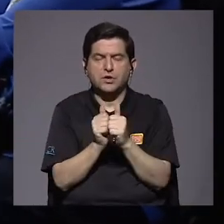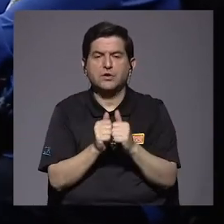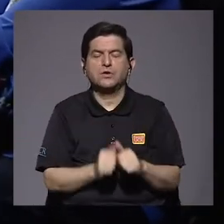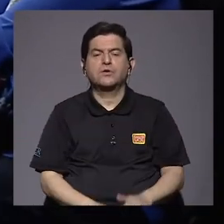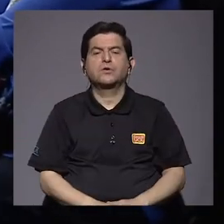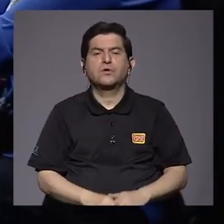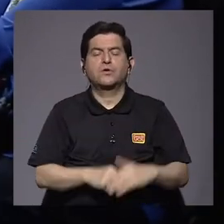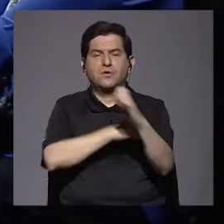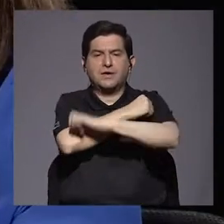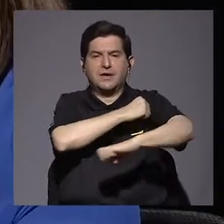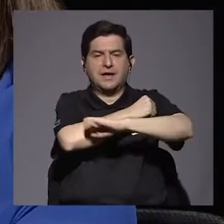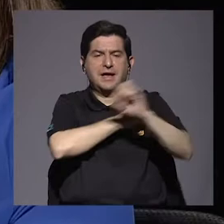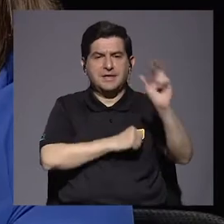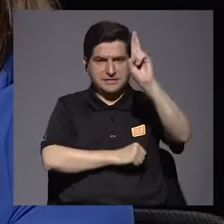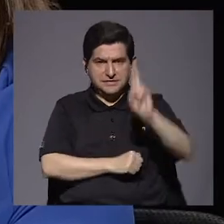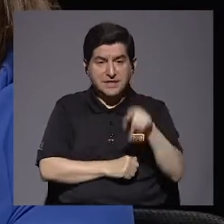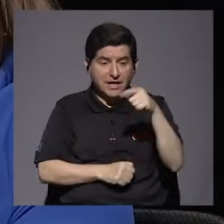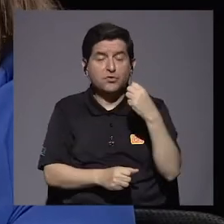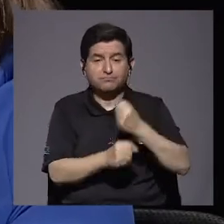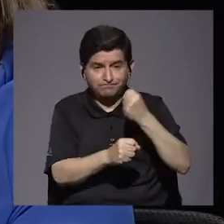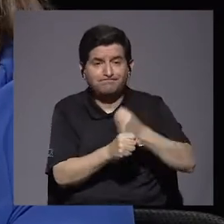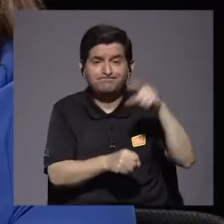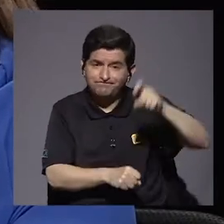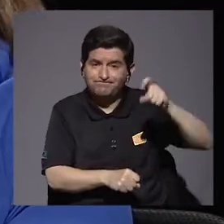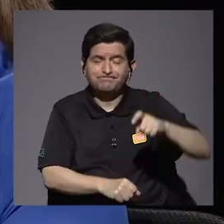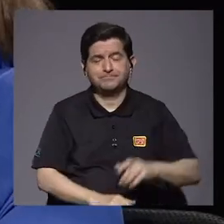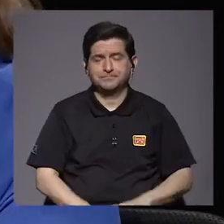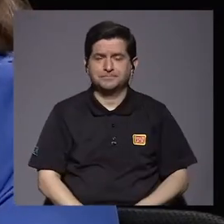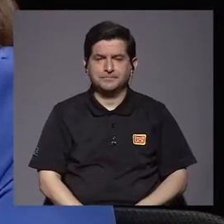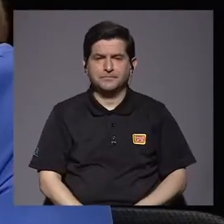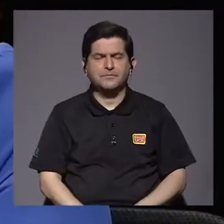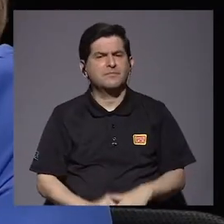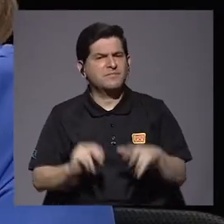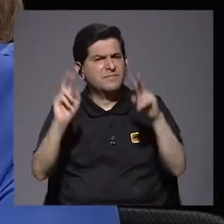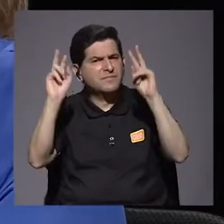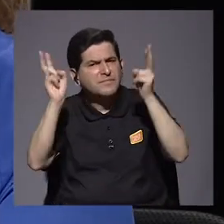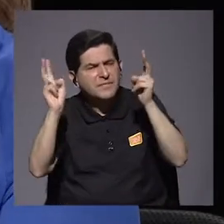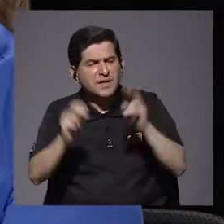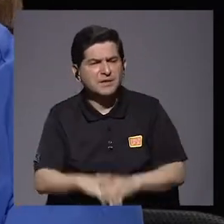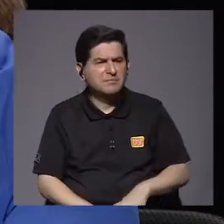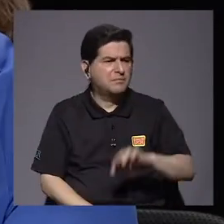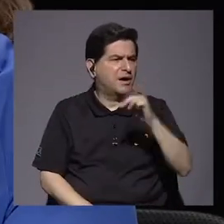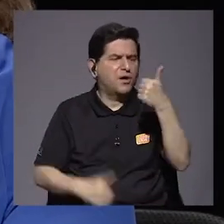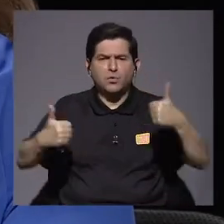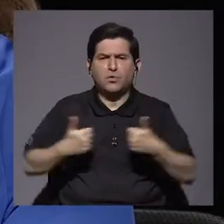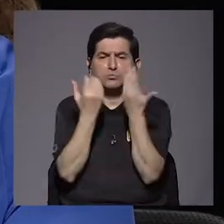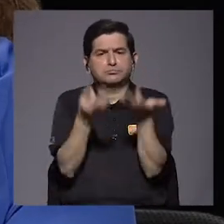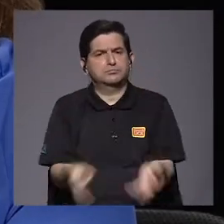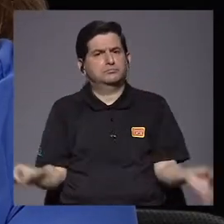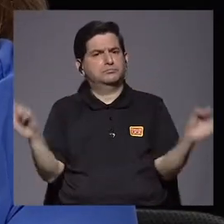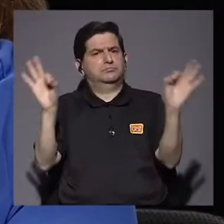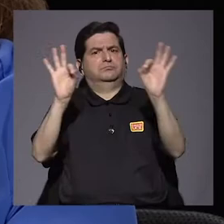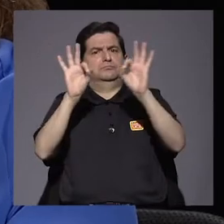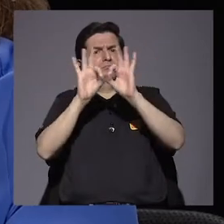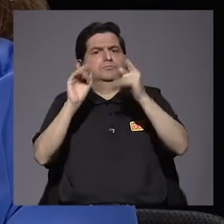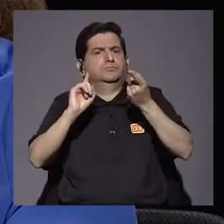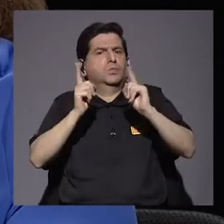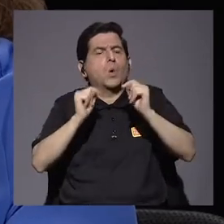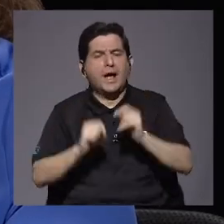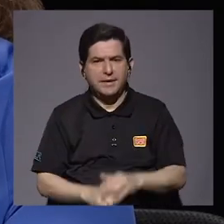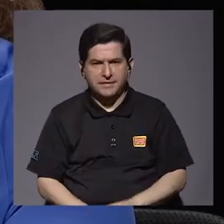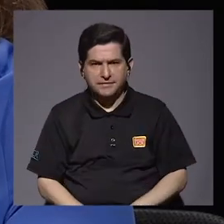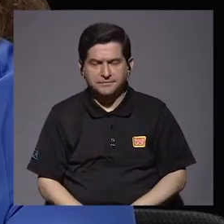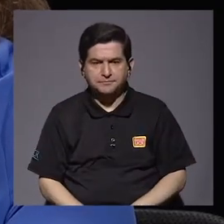Estado costarricense. Eso hay que trabajarlo. Por supuesto que en el tema de otro desafío importantísimo